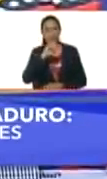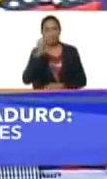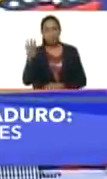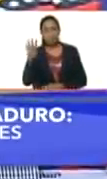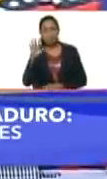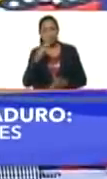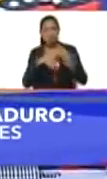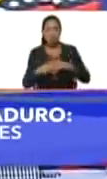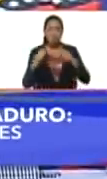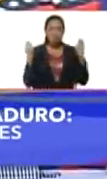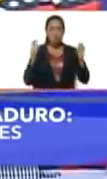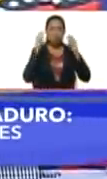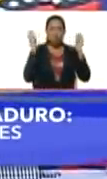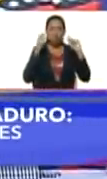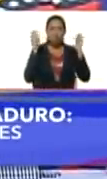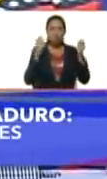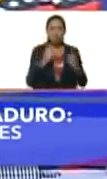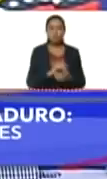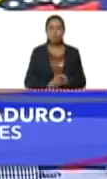Vamos en la vanguardia.